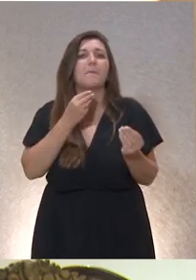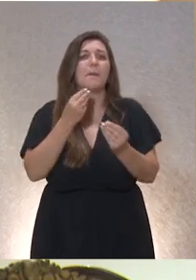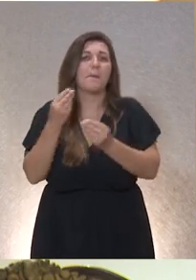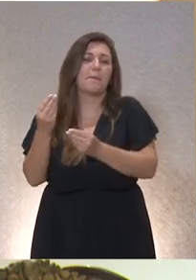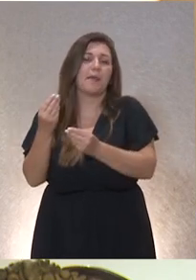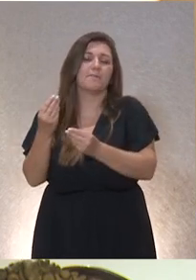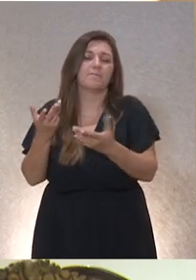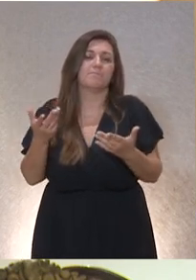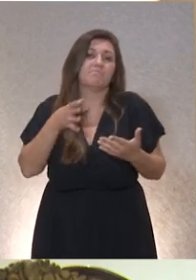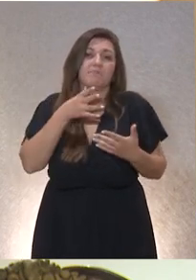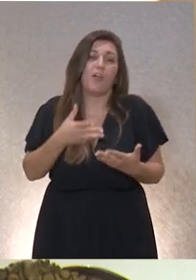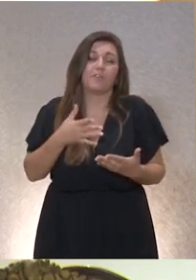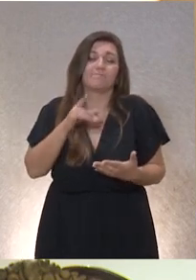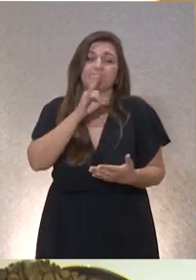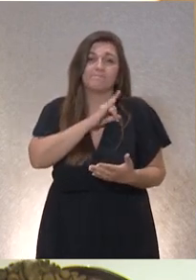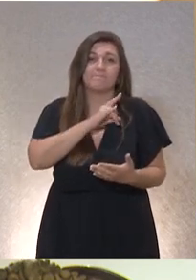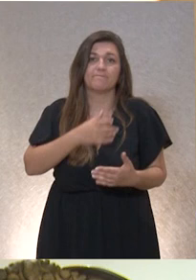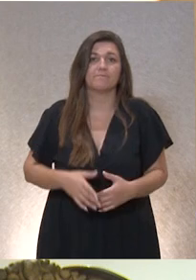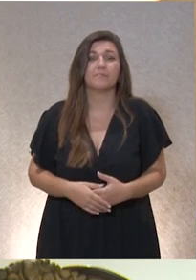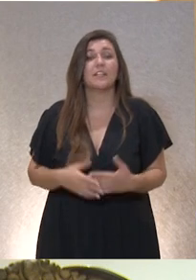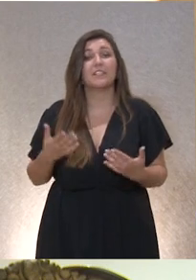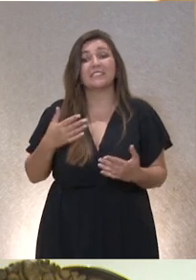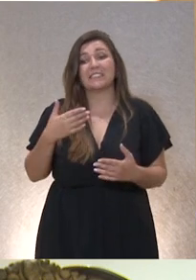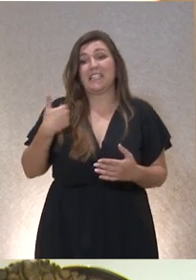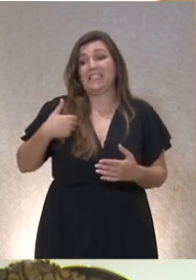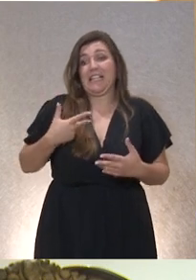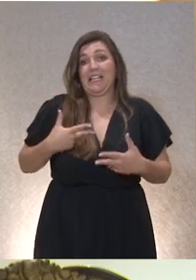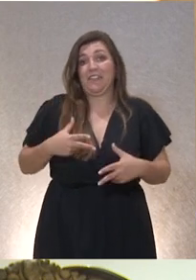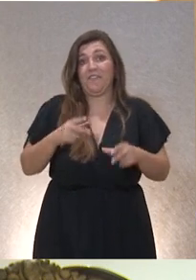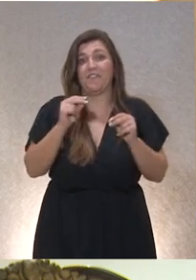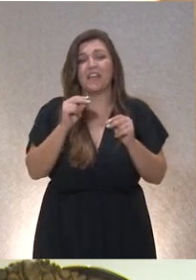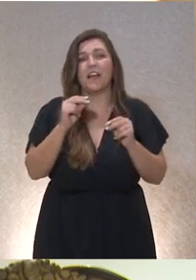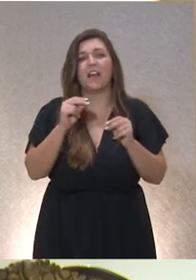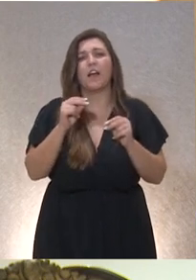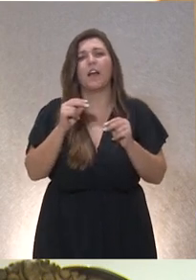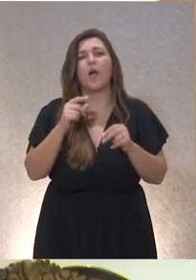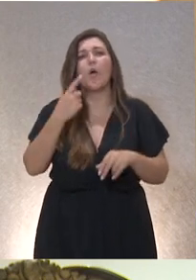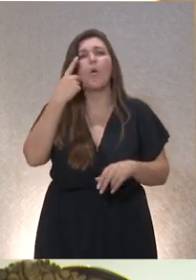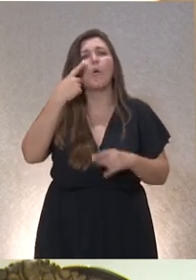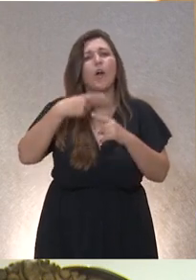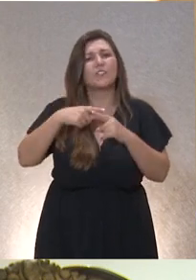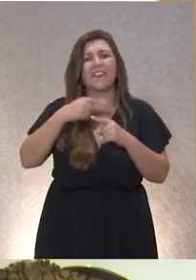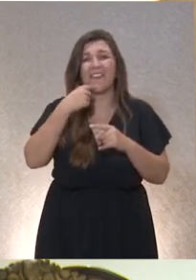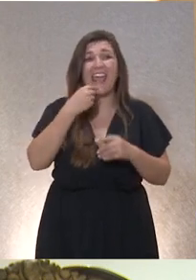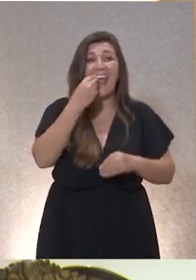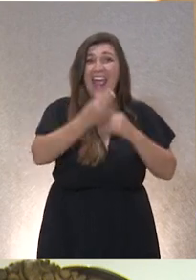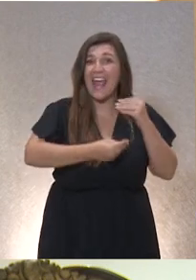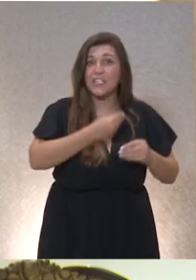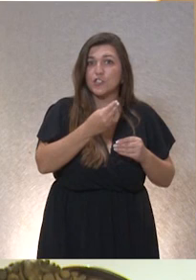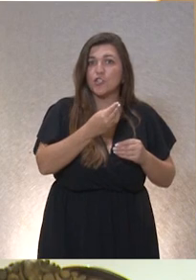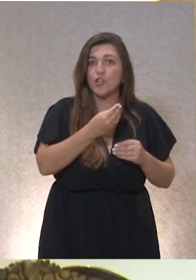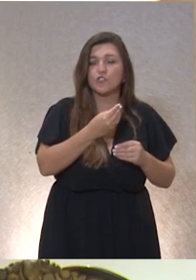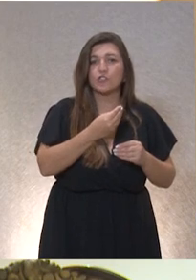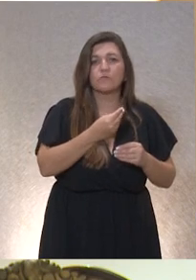actual existe un principio y voy acabando bien conocido que dice los hechos son sagrados las